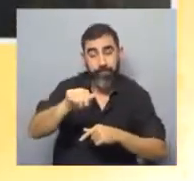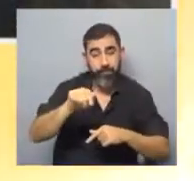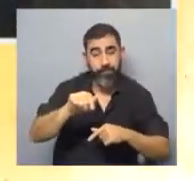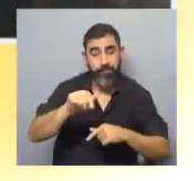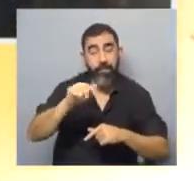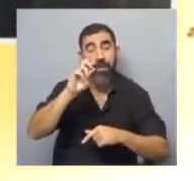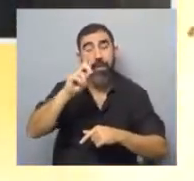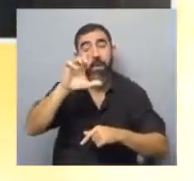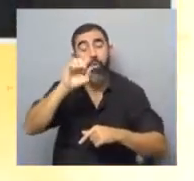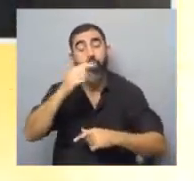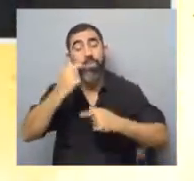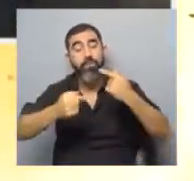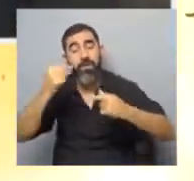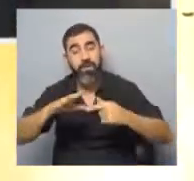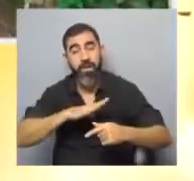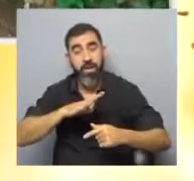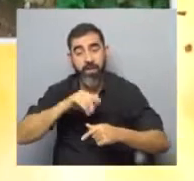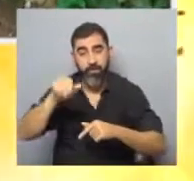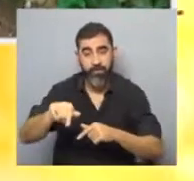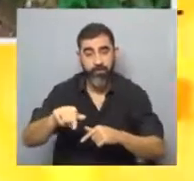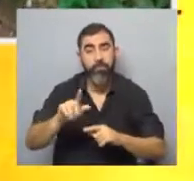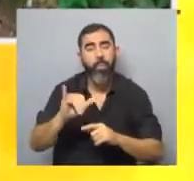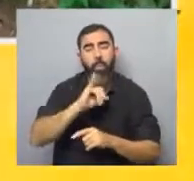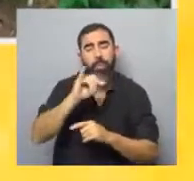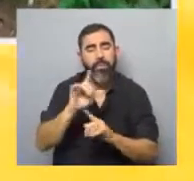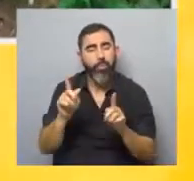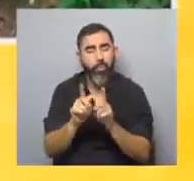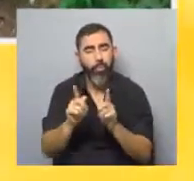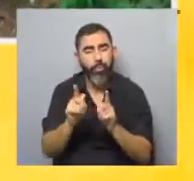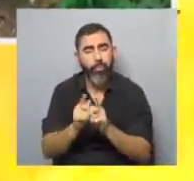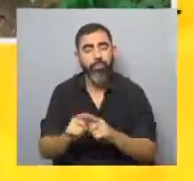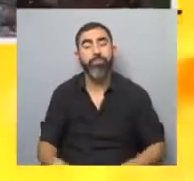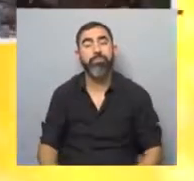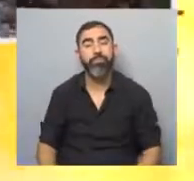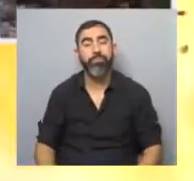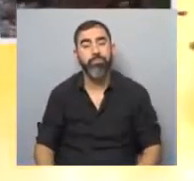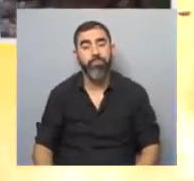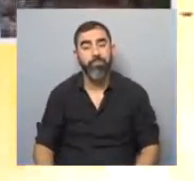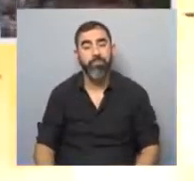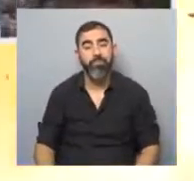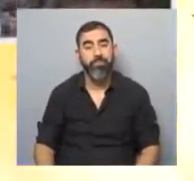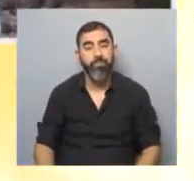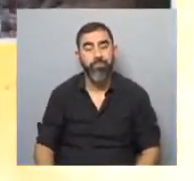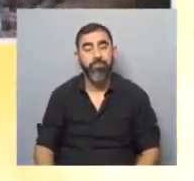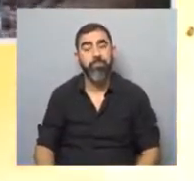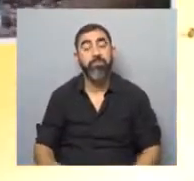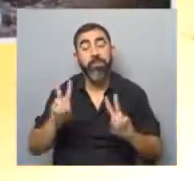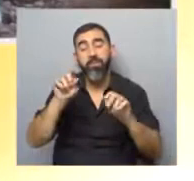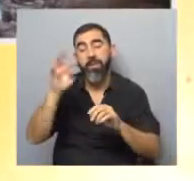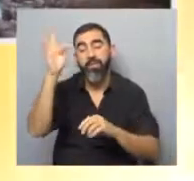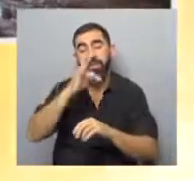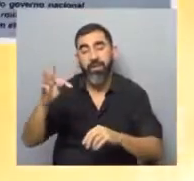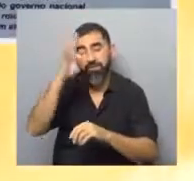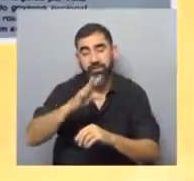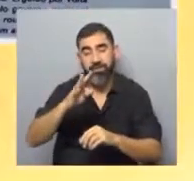la geodiversidad que tenemos en geología. Pero déjame contarte una anécdota que pasó los otros días en marco de ese taller